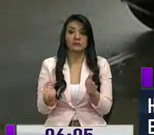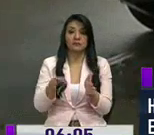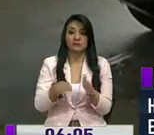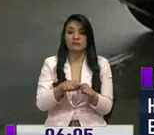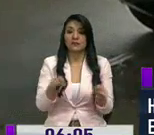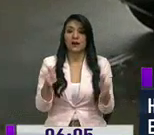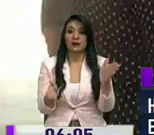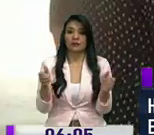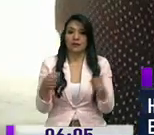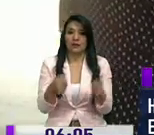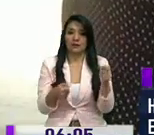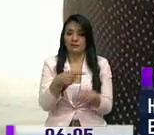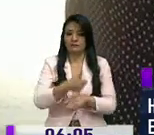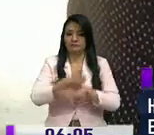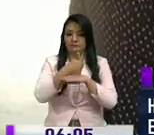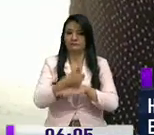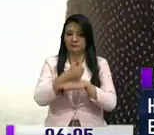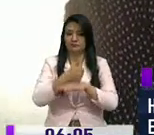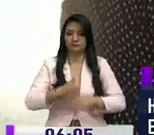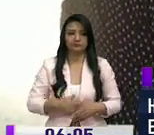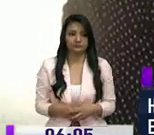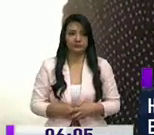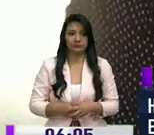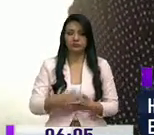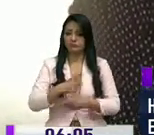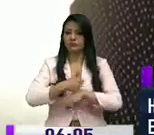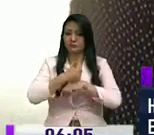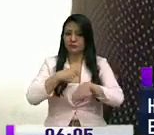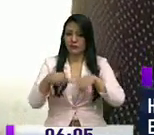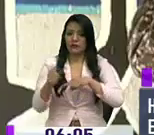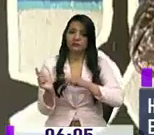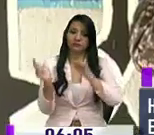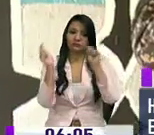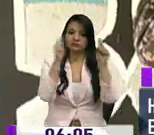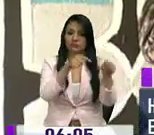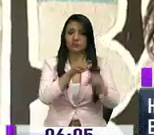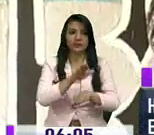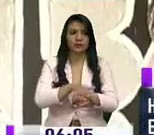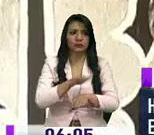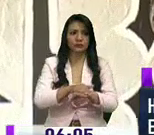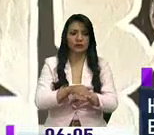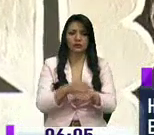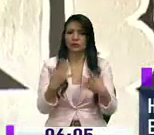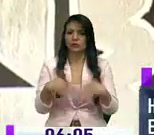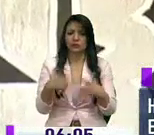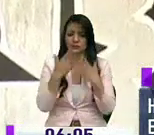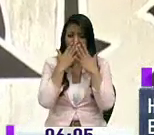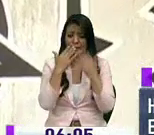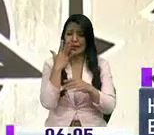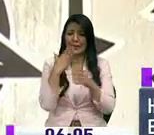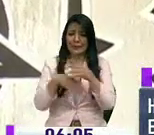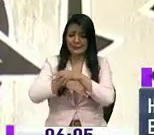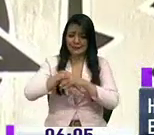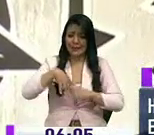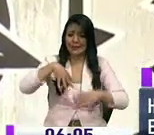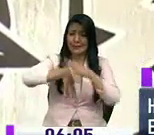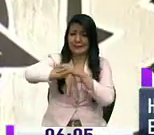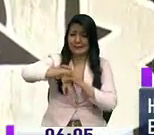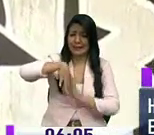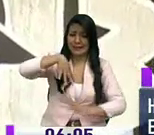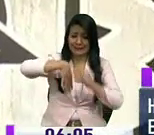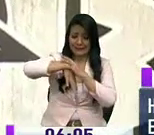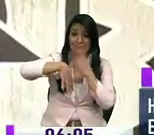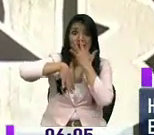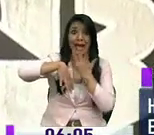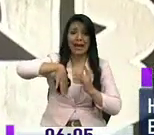la ATM. Los agentes lo llevaron de inmediato por la presencia de gran cantidad de sangre que derramaba de su